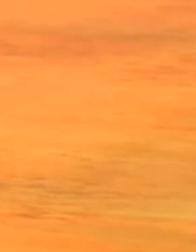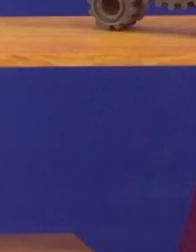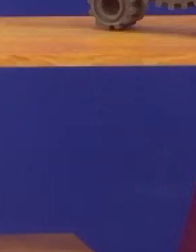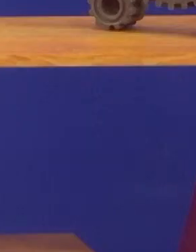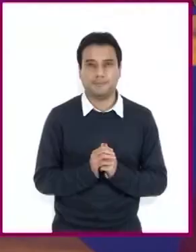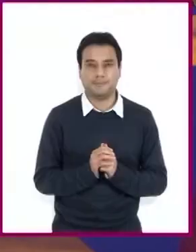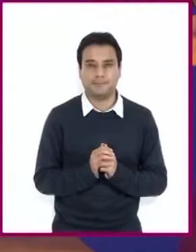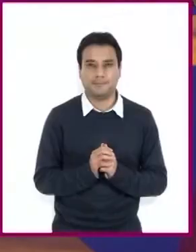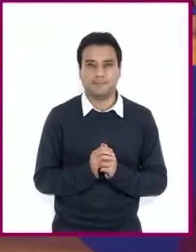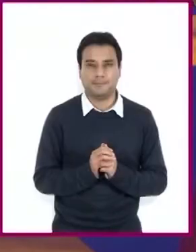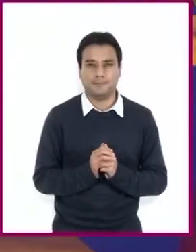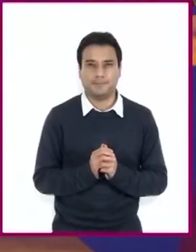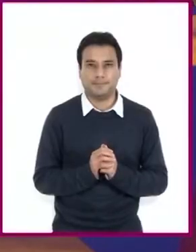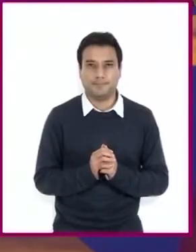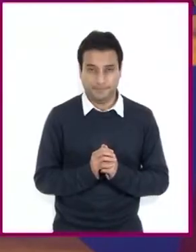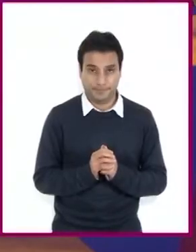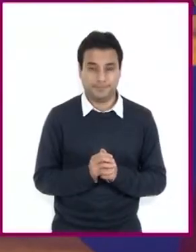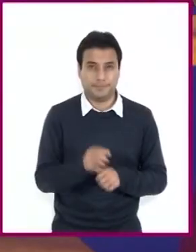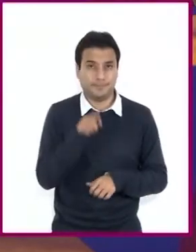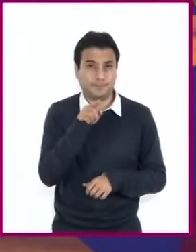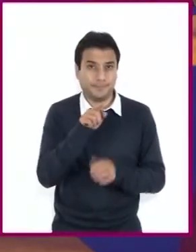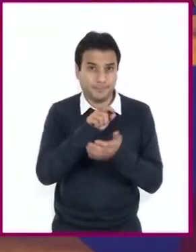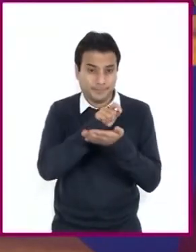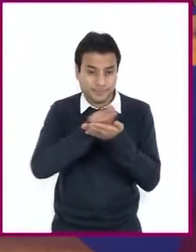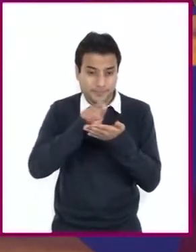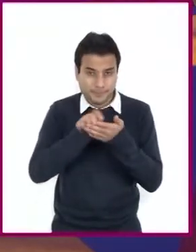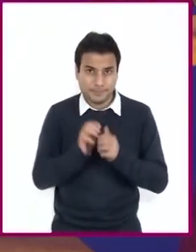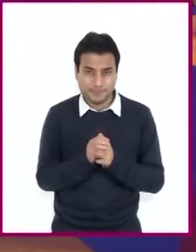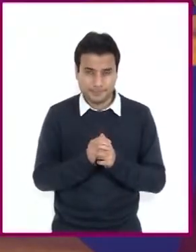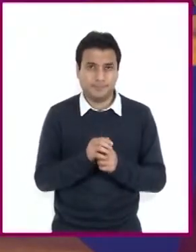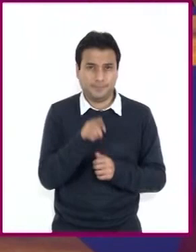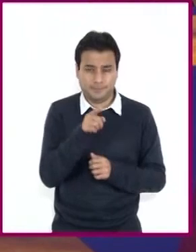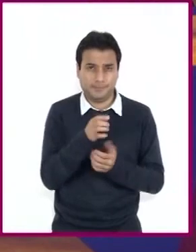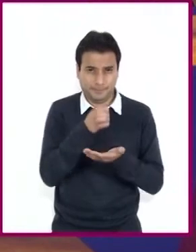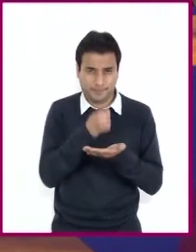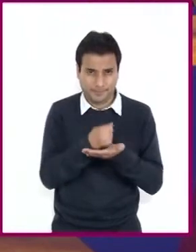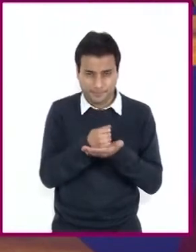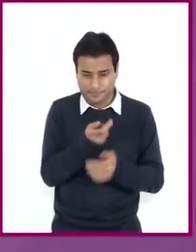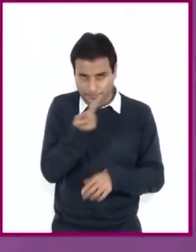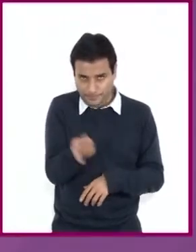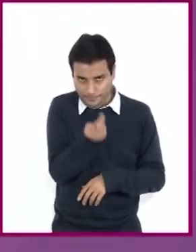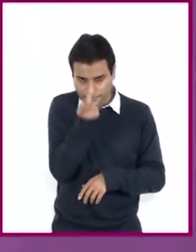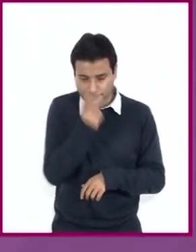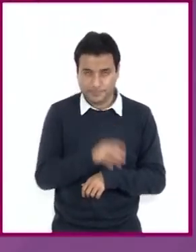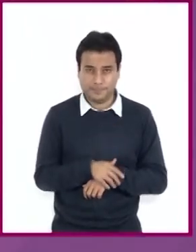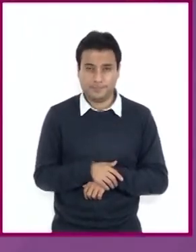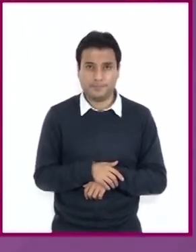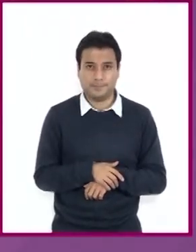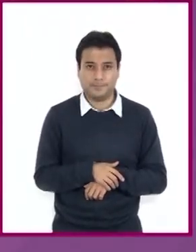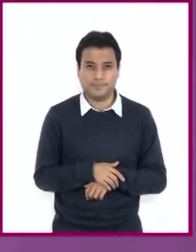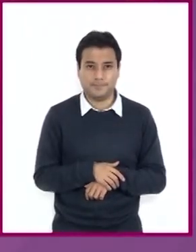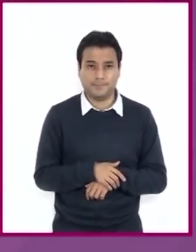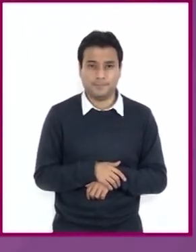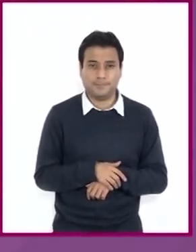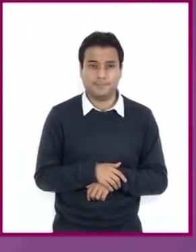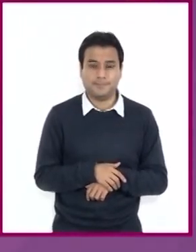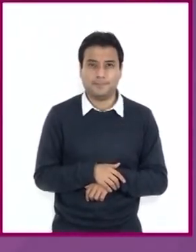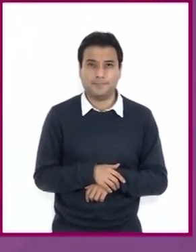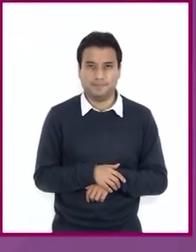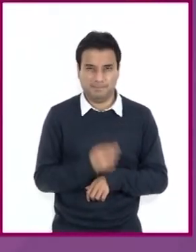Para comenzar a tomar nuestras notas, escriban en su cuaderno la respuesta a las siguientes preguntas. Observen el ejemplo en